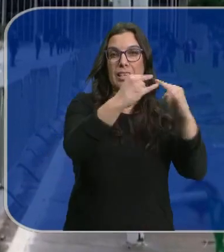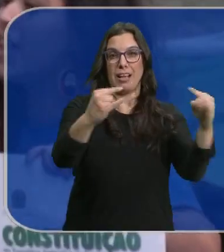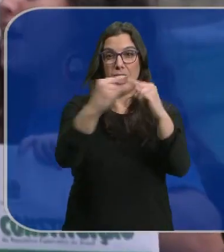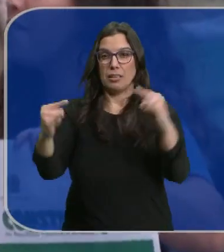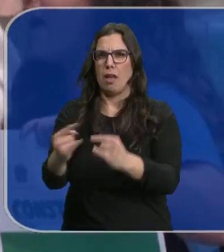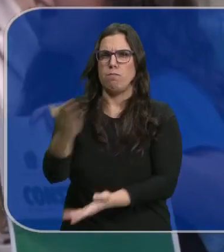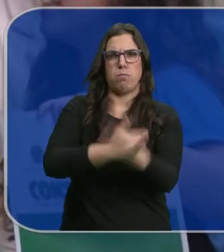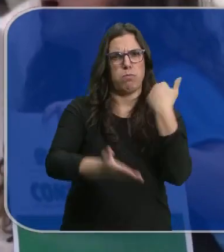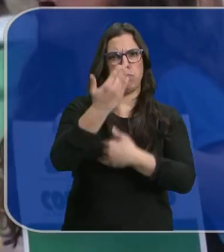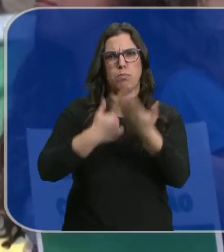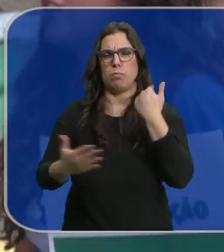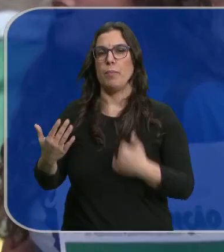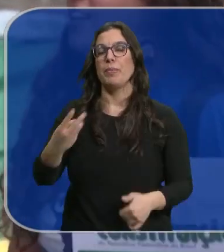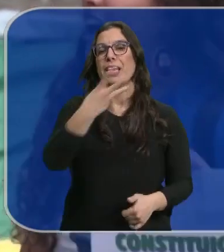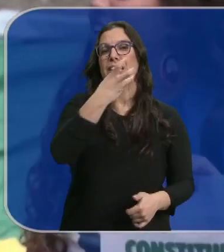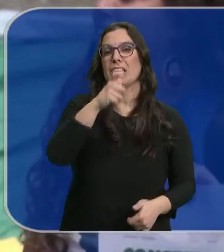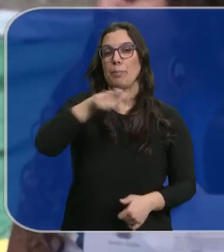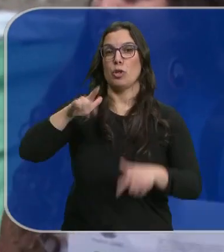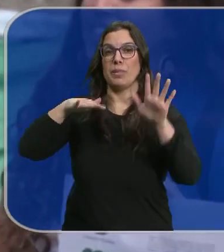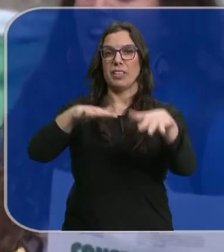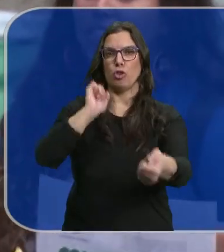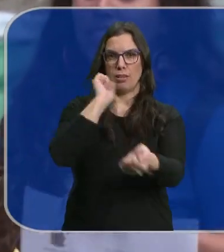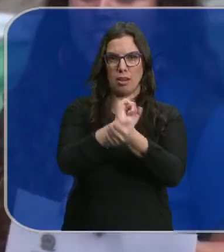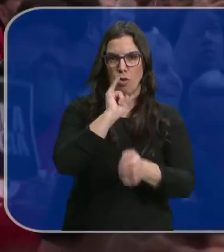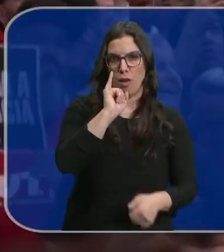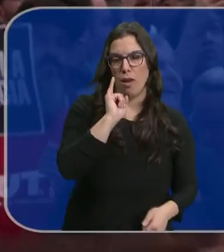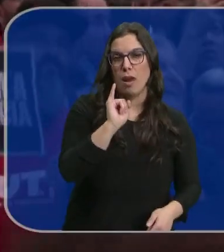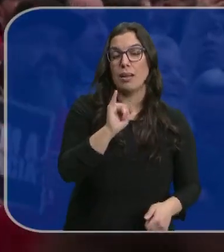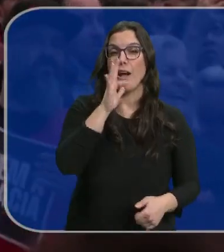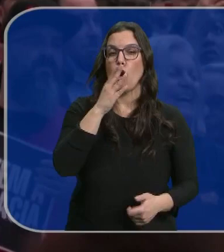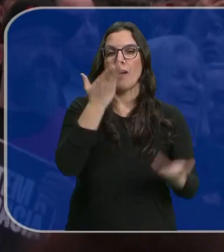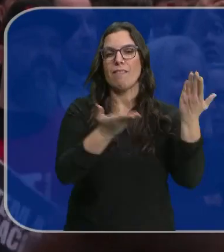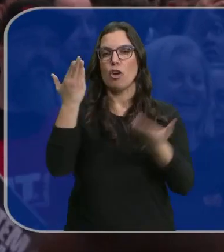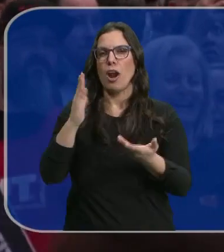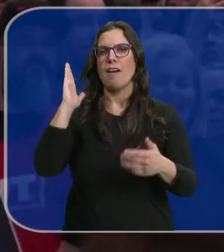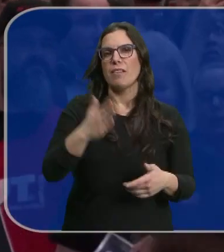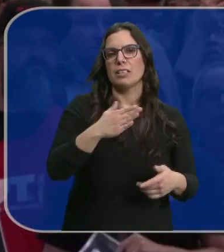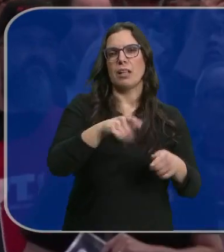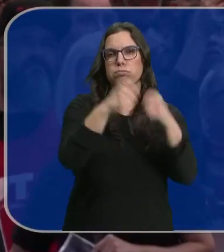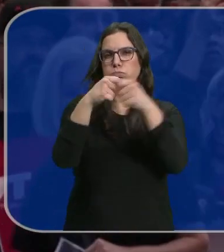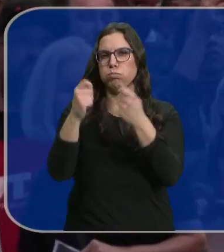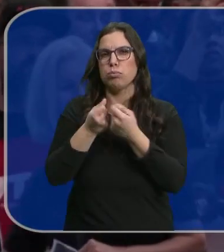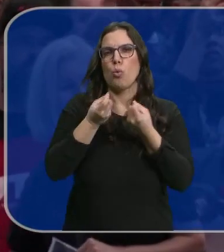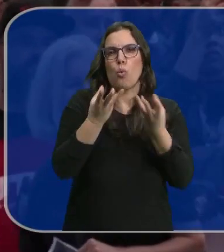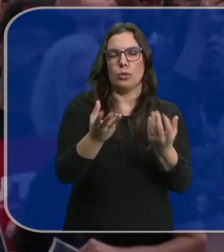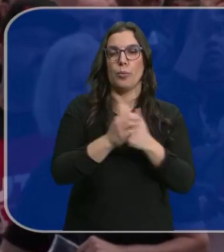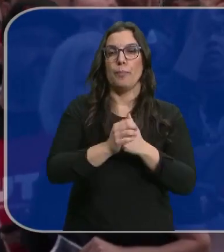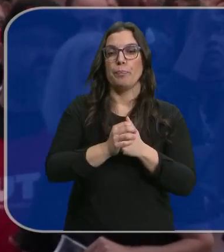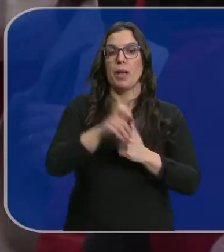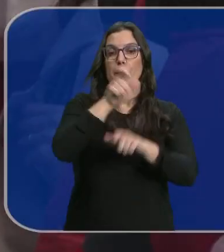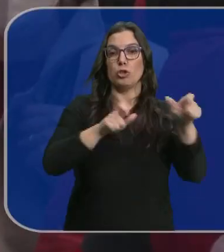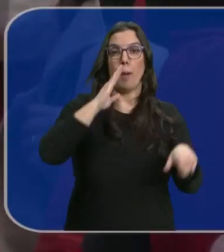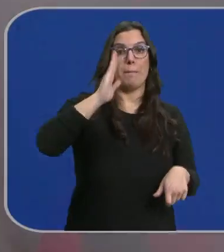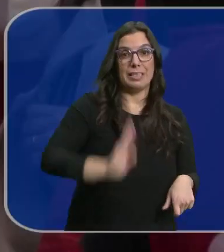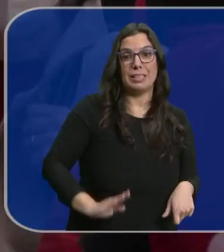los cuarteles del país. Hay 300 manifestantes detenidos y ahora se evalúan los daños. Los brasileños y la comunidad internacional